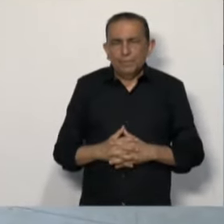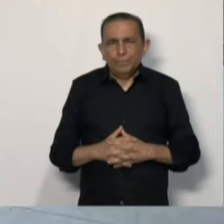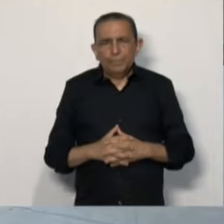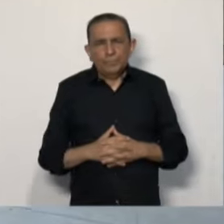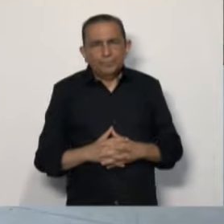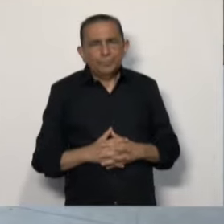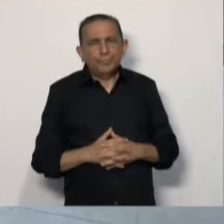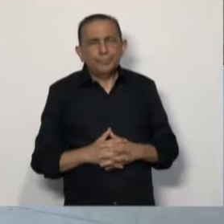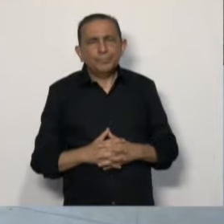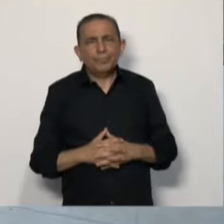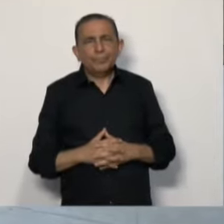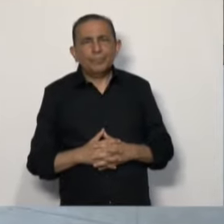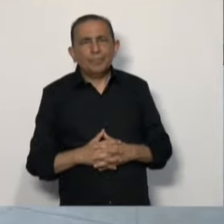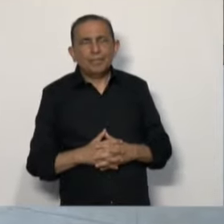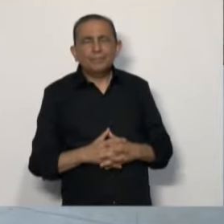El salmo